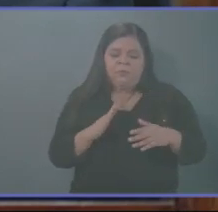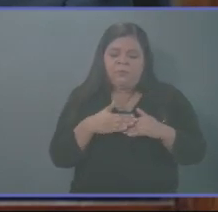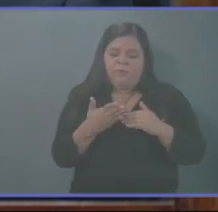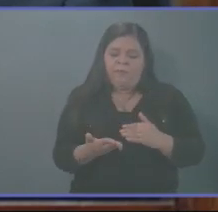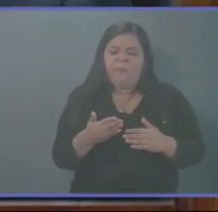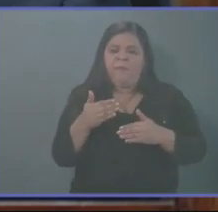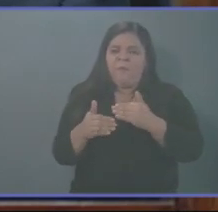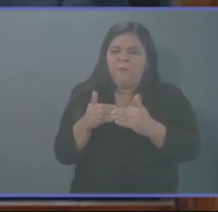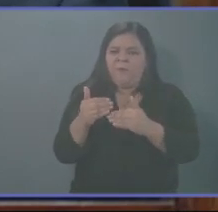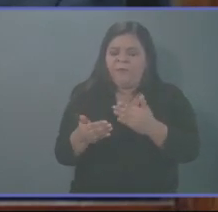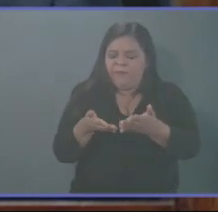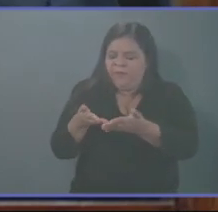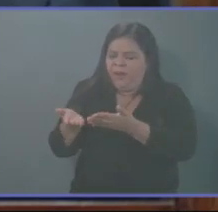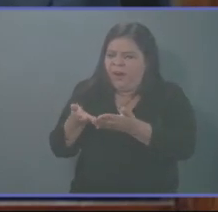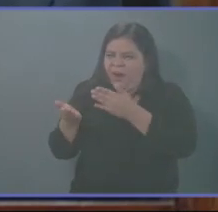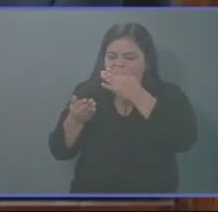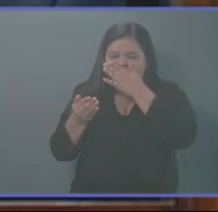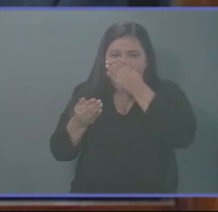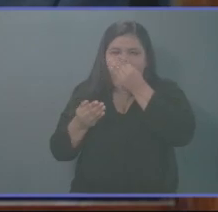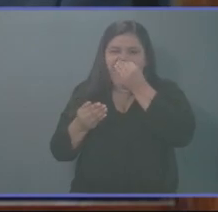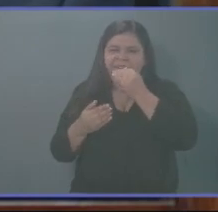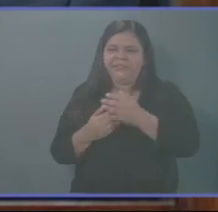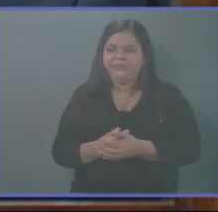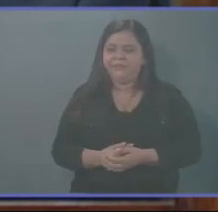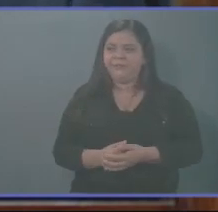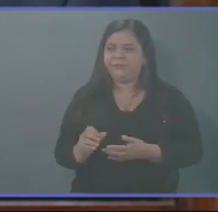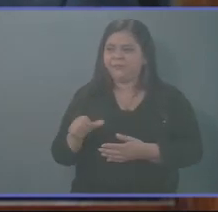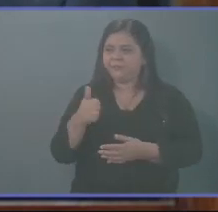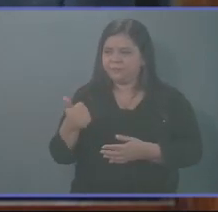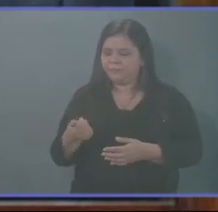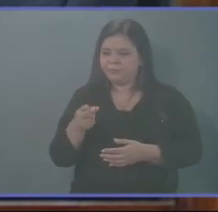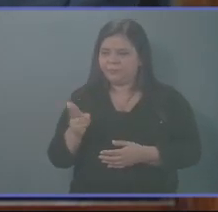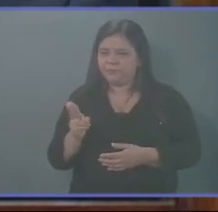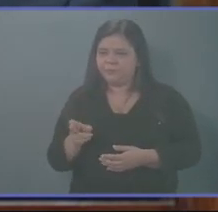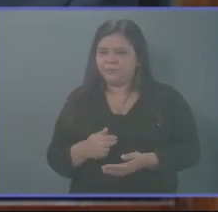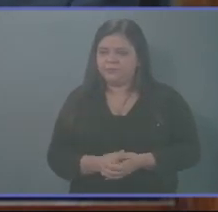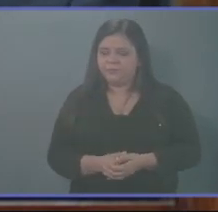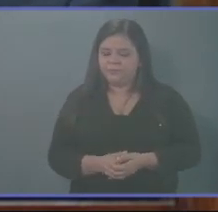etapa de negociación de votos por los mismos.